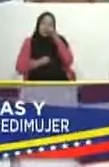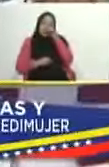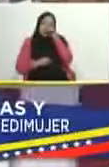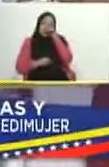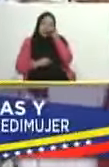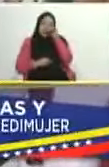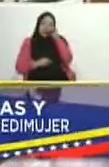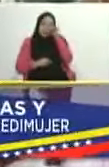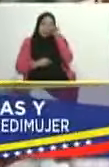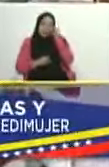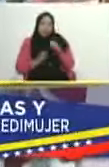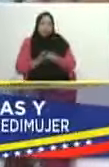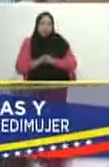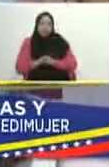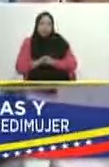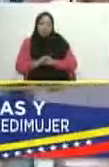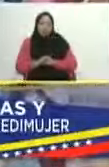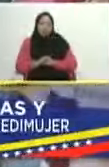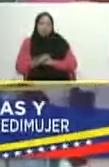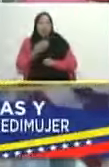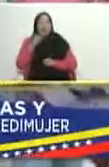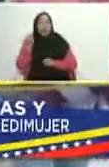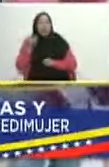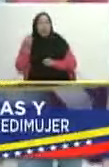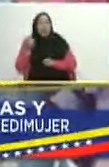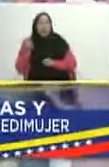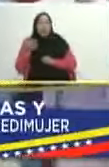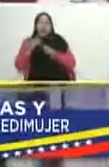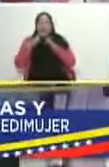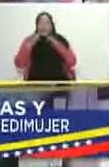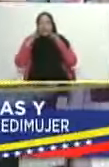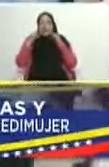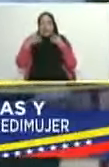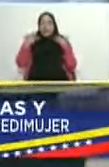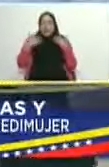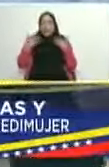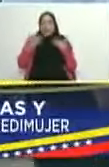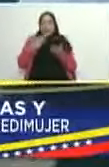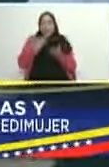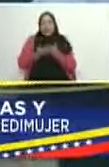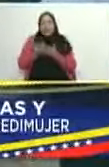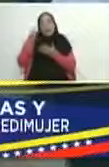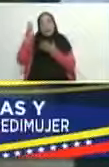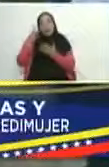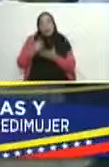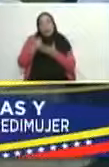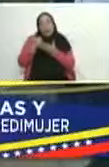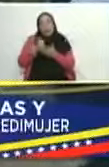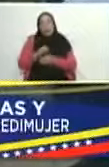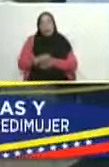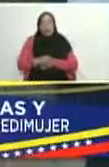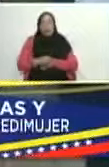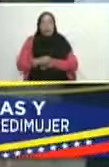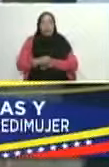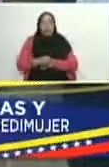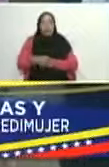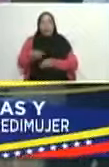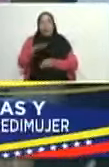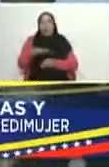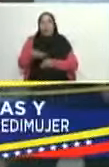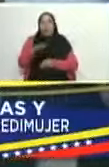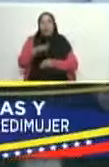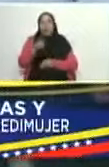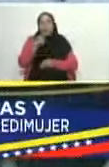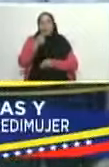Sabroso todo. Ah, esta juventud sonriente, que Dios me la bendiga. La plaza más grande